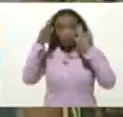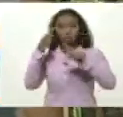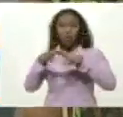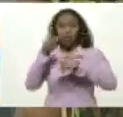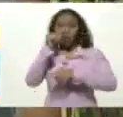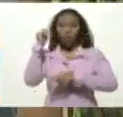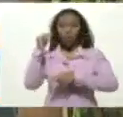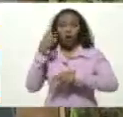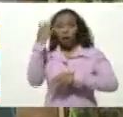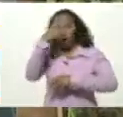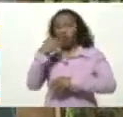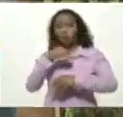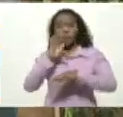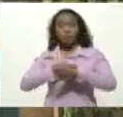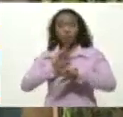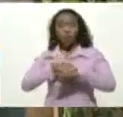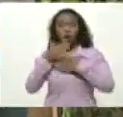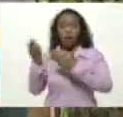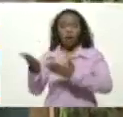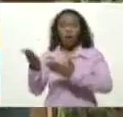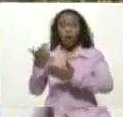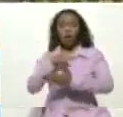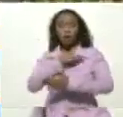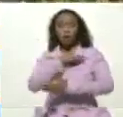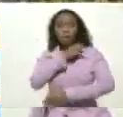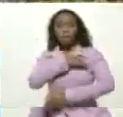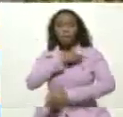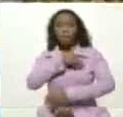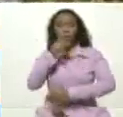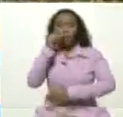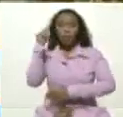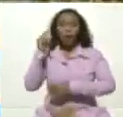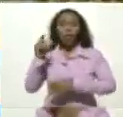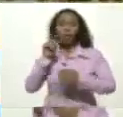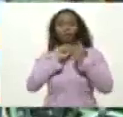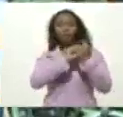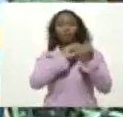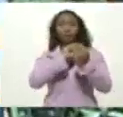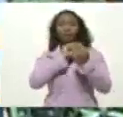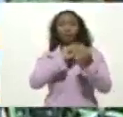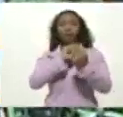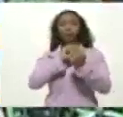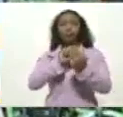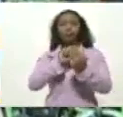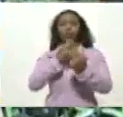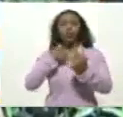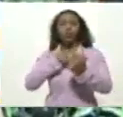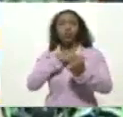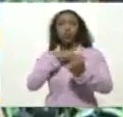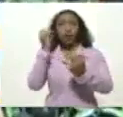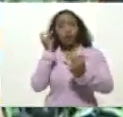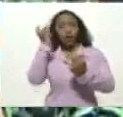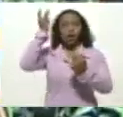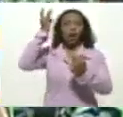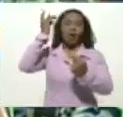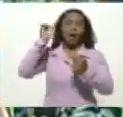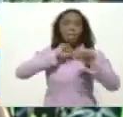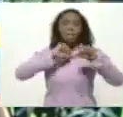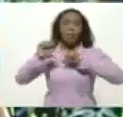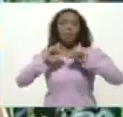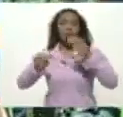y jóvenes. Y es por eso que nuestros misioneros y misioneras, en discusión y en debate, hemos creado el